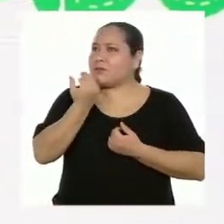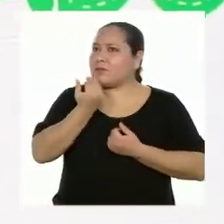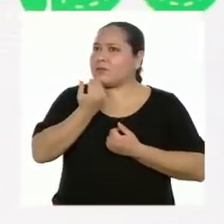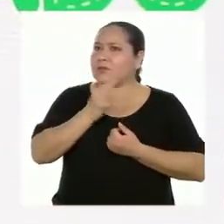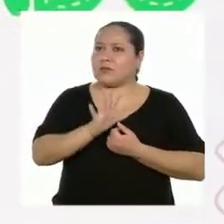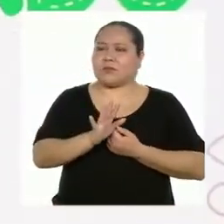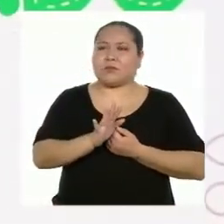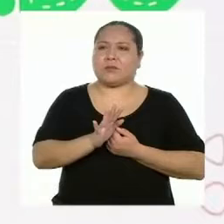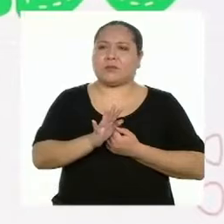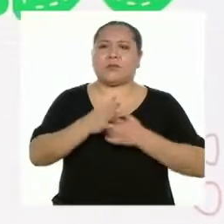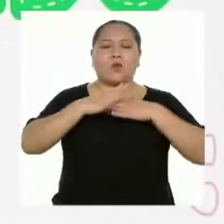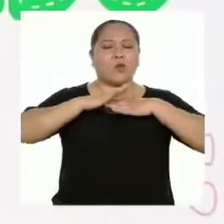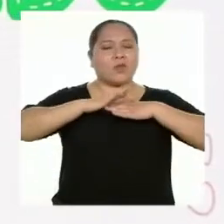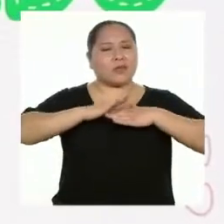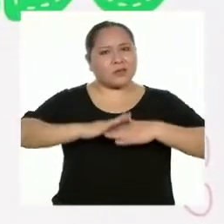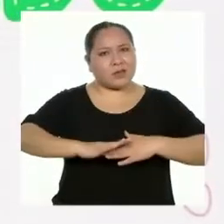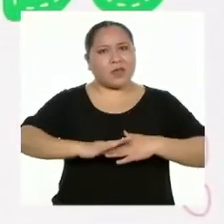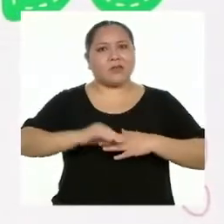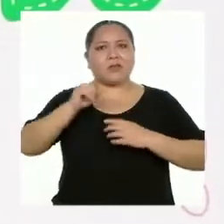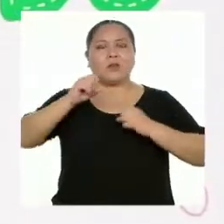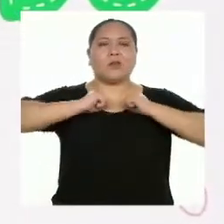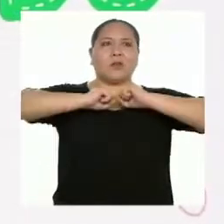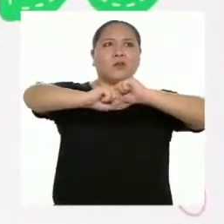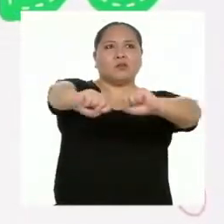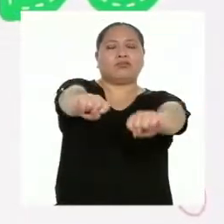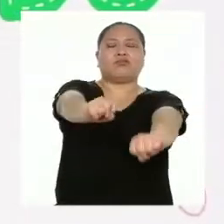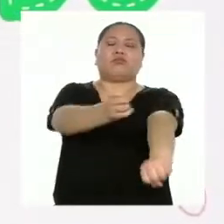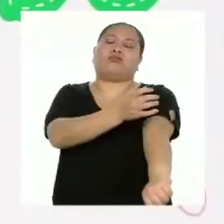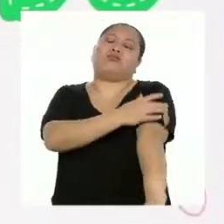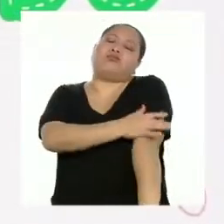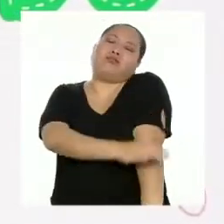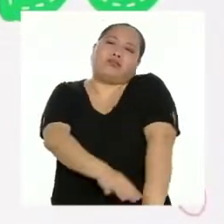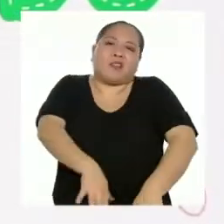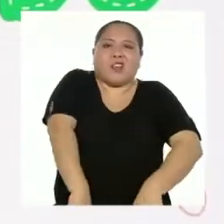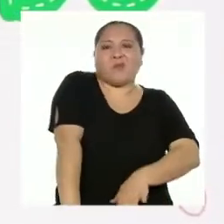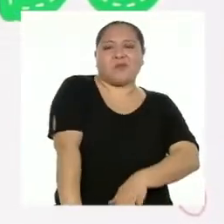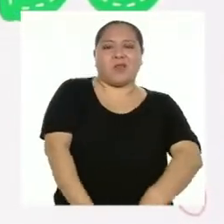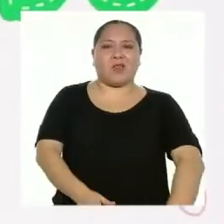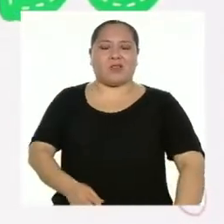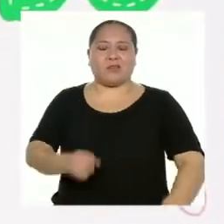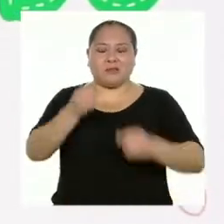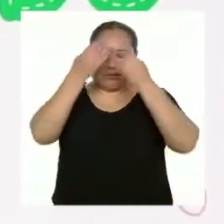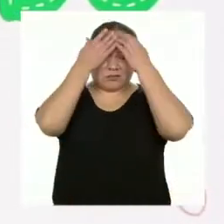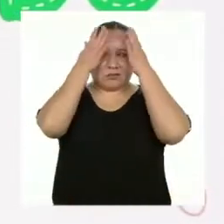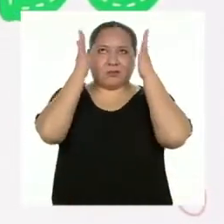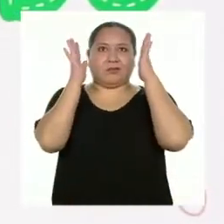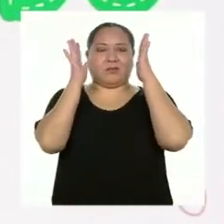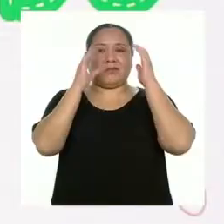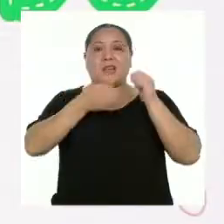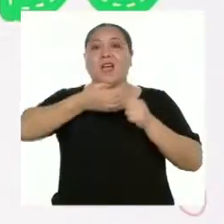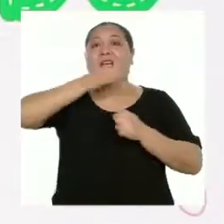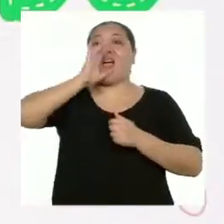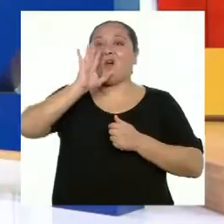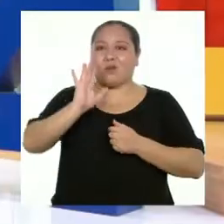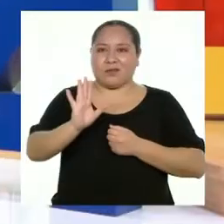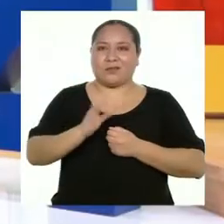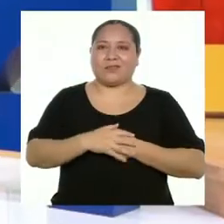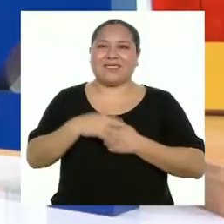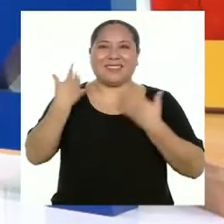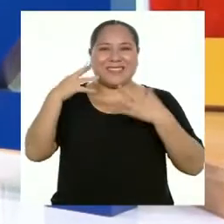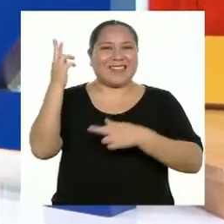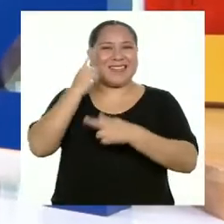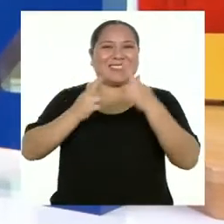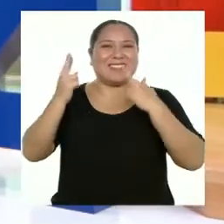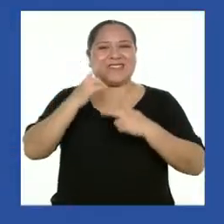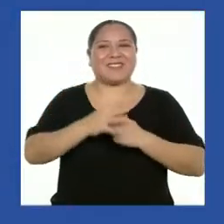que tomarnos un descanso para estirar un poco las piernas, despejar la mente y tomar agua. Ya